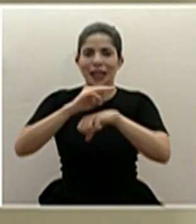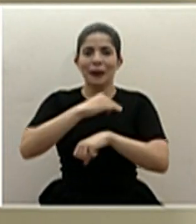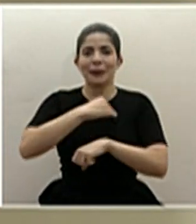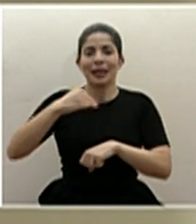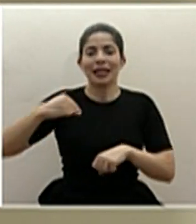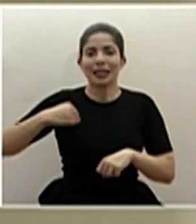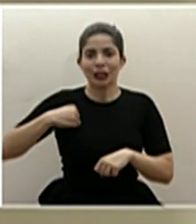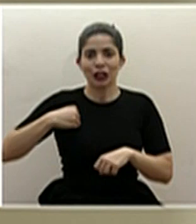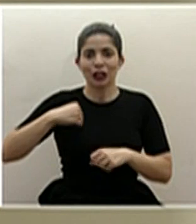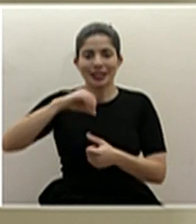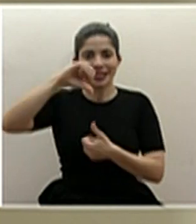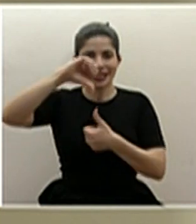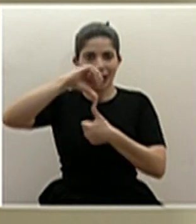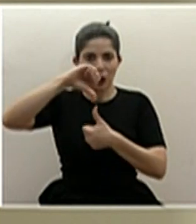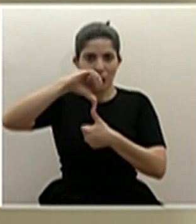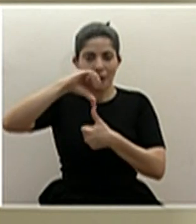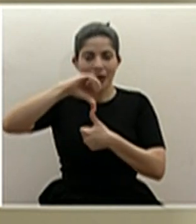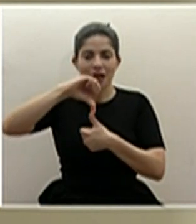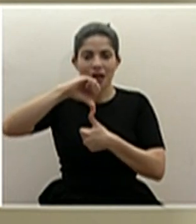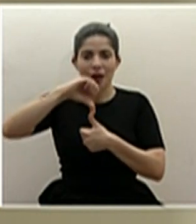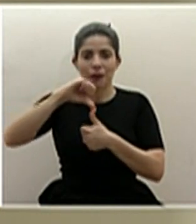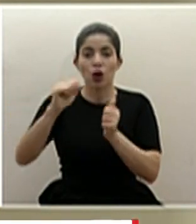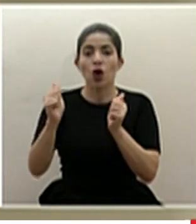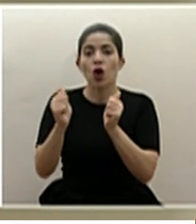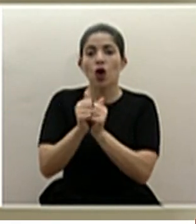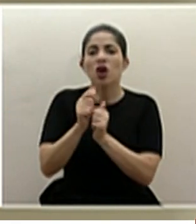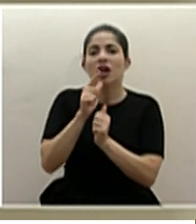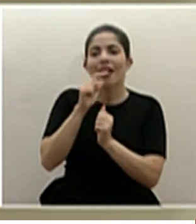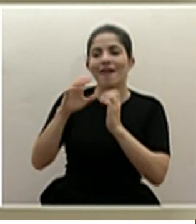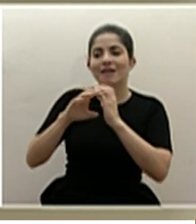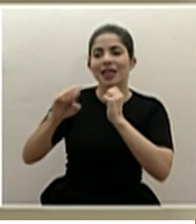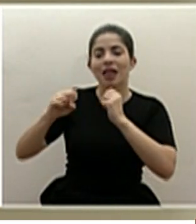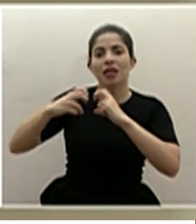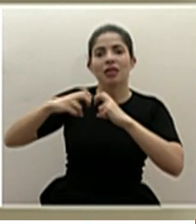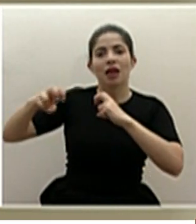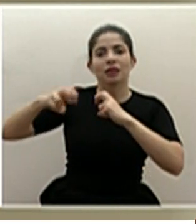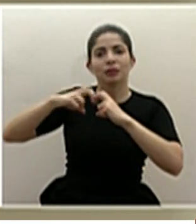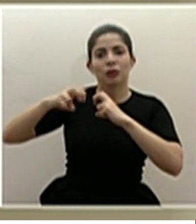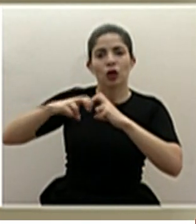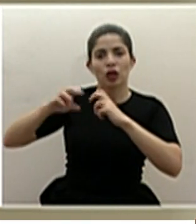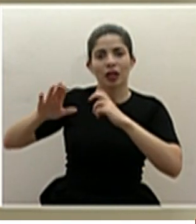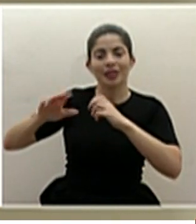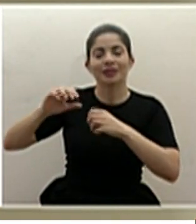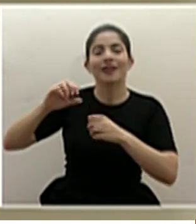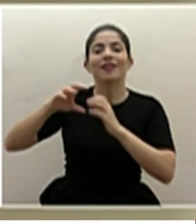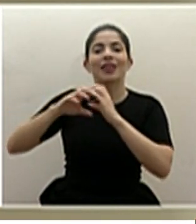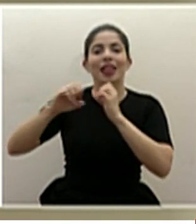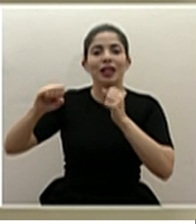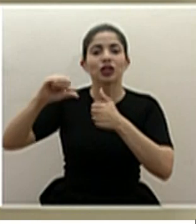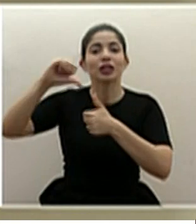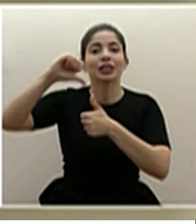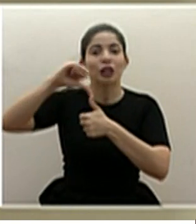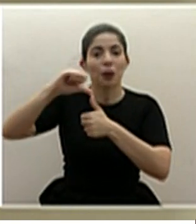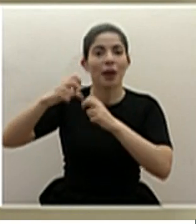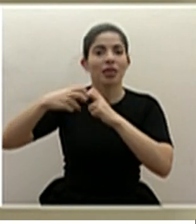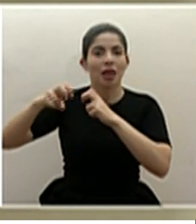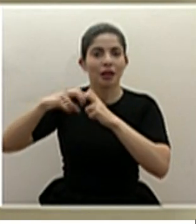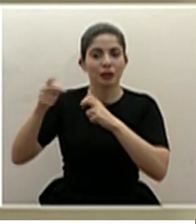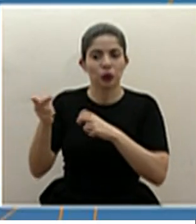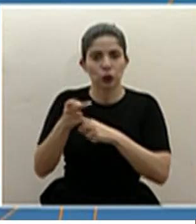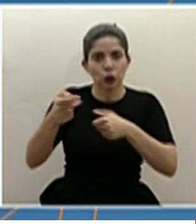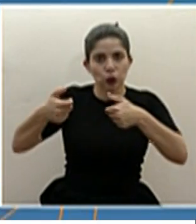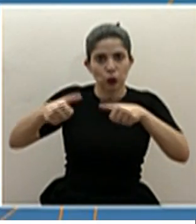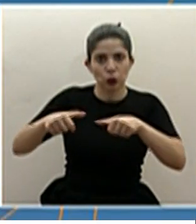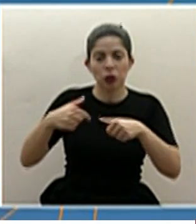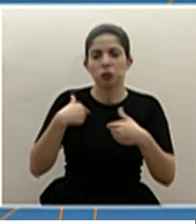Ministros de Centroamérica con la Federación de Transportes, la Federación Centroamericana de Transportes.